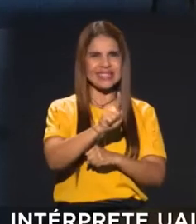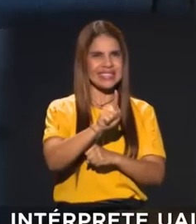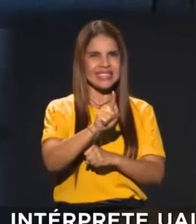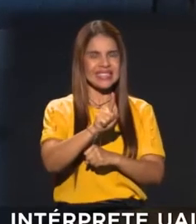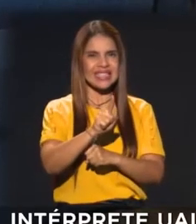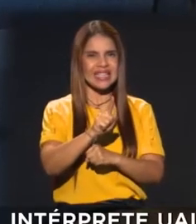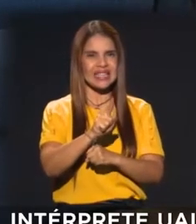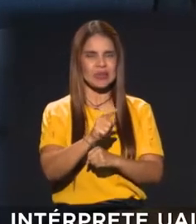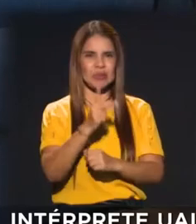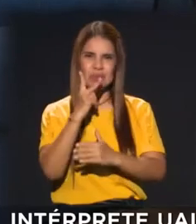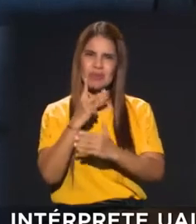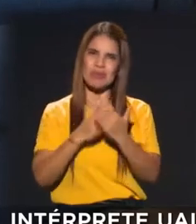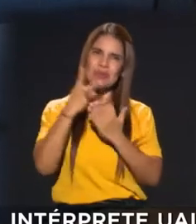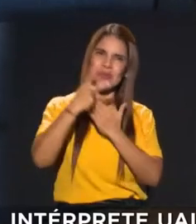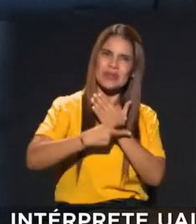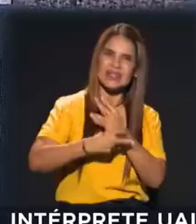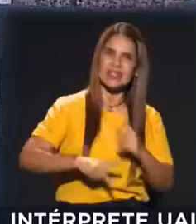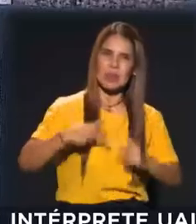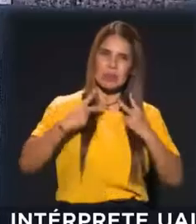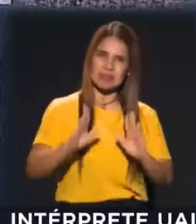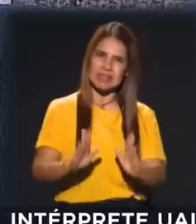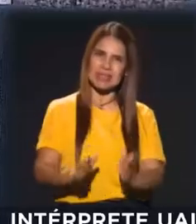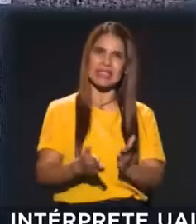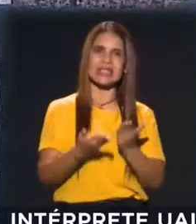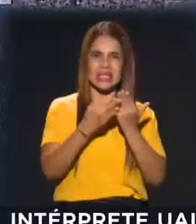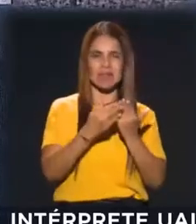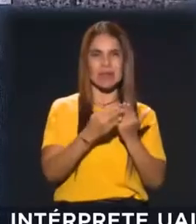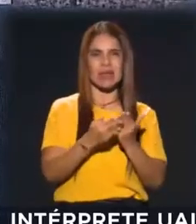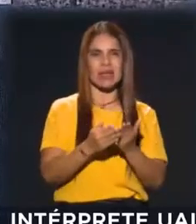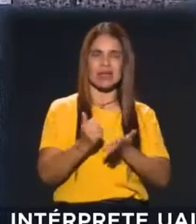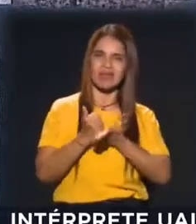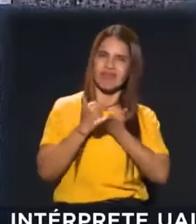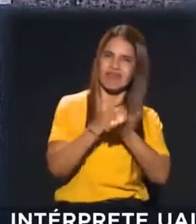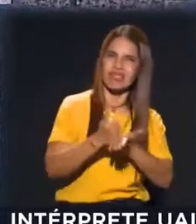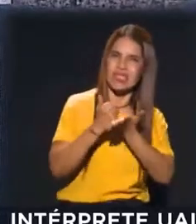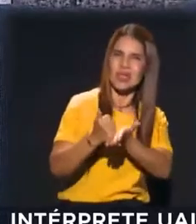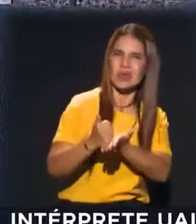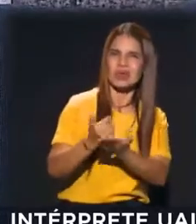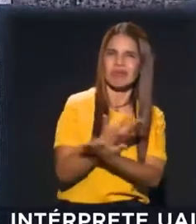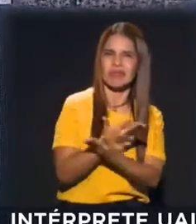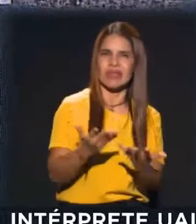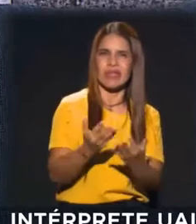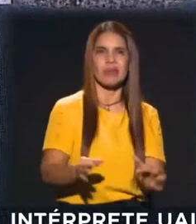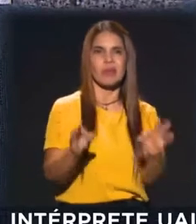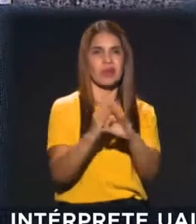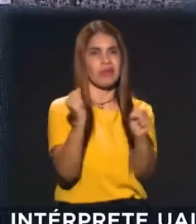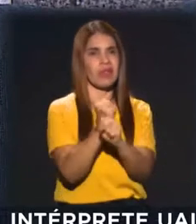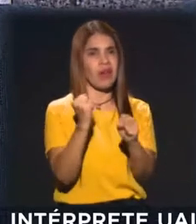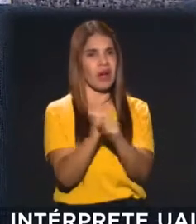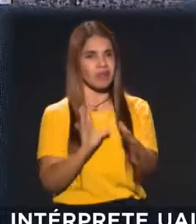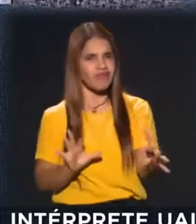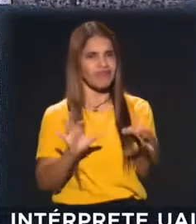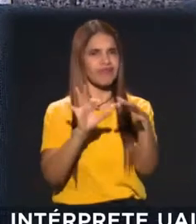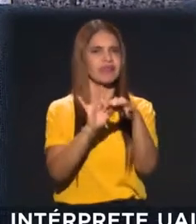que es un proyecto de vida que involucra a otros proyectos de vida, creo que es muy importante trabajar en los